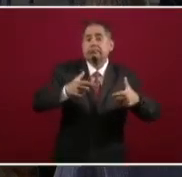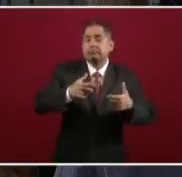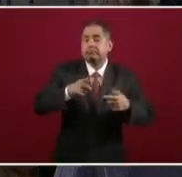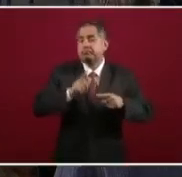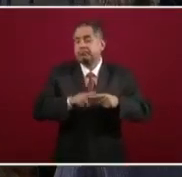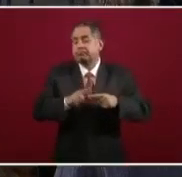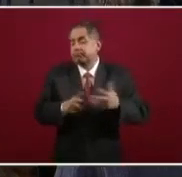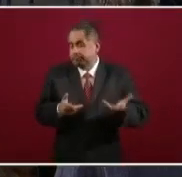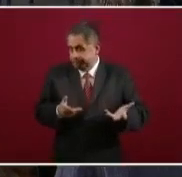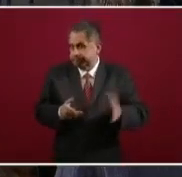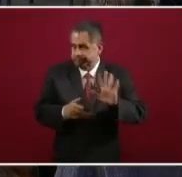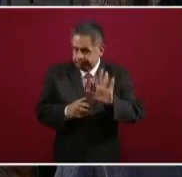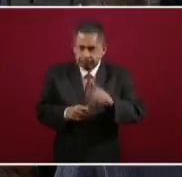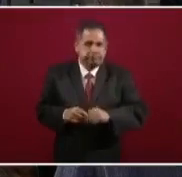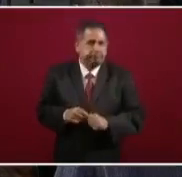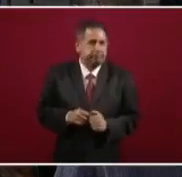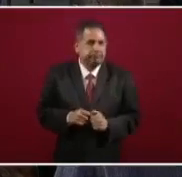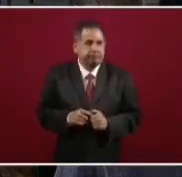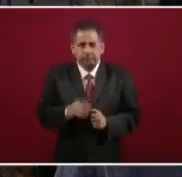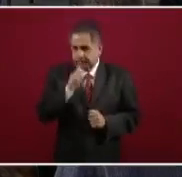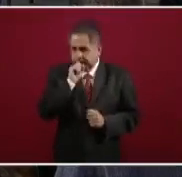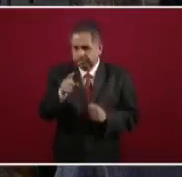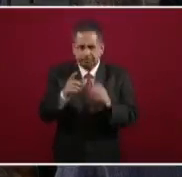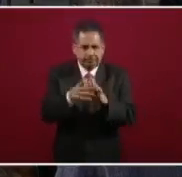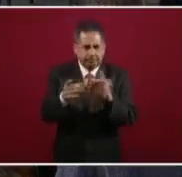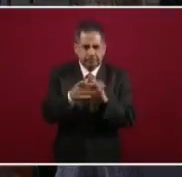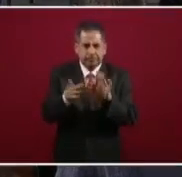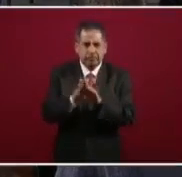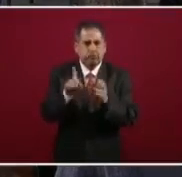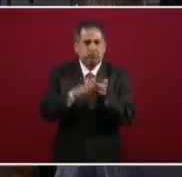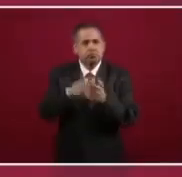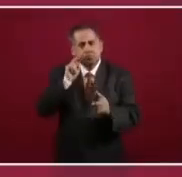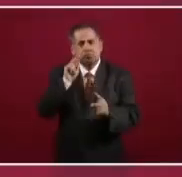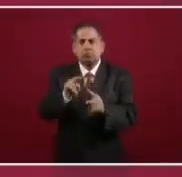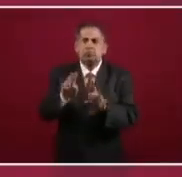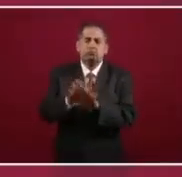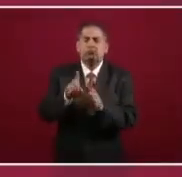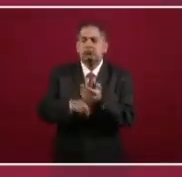i hay que ver